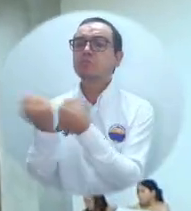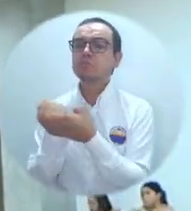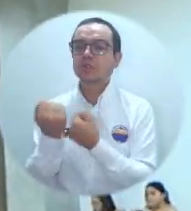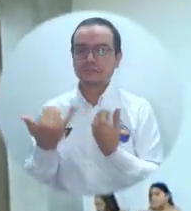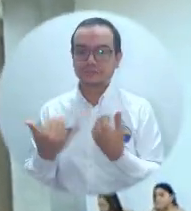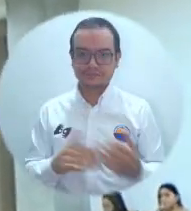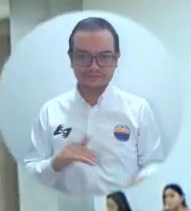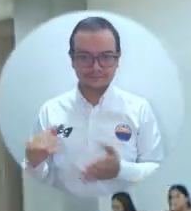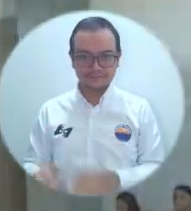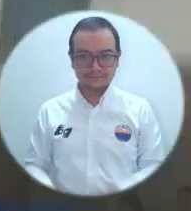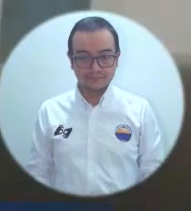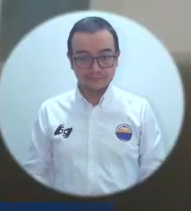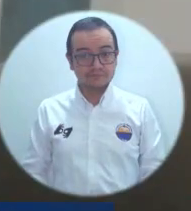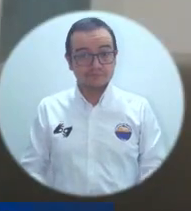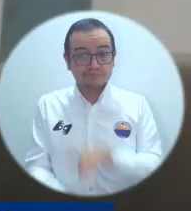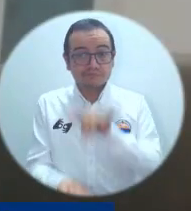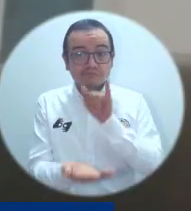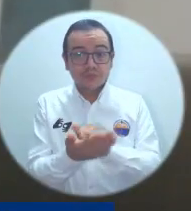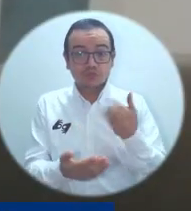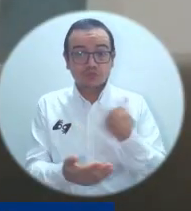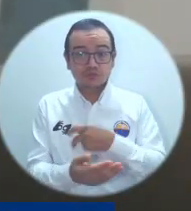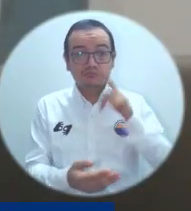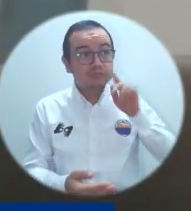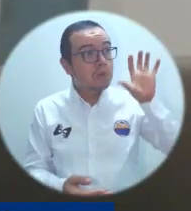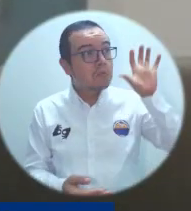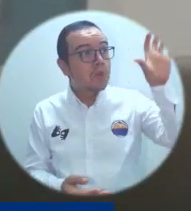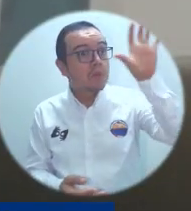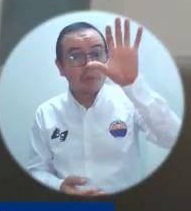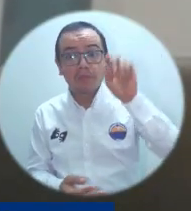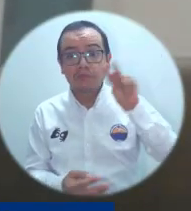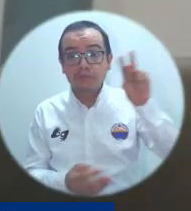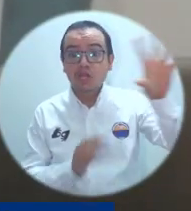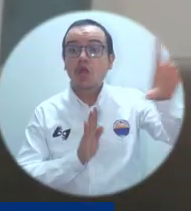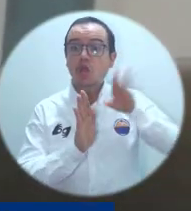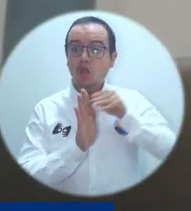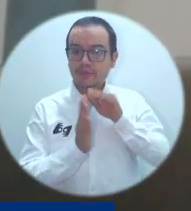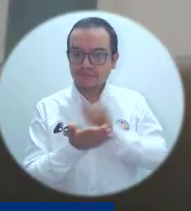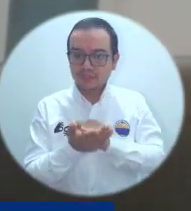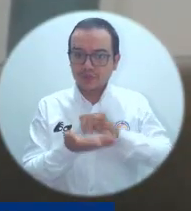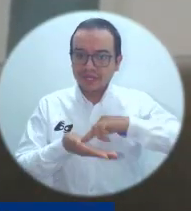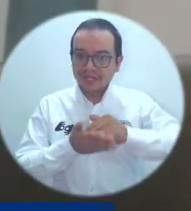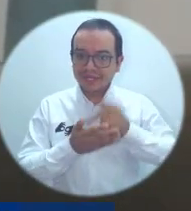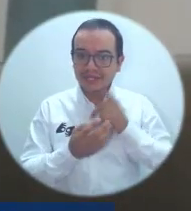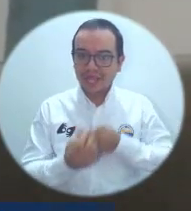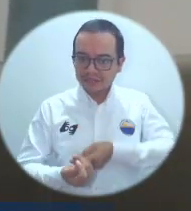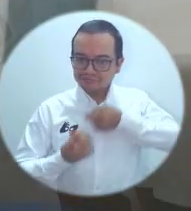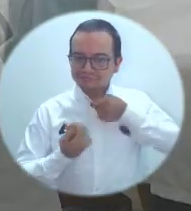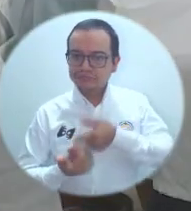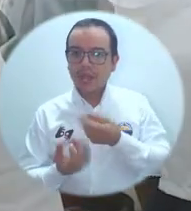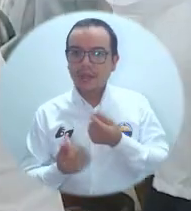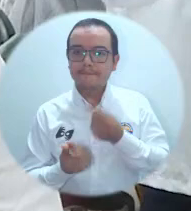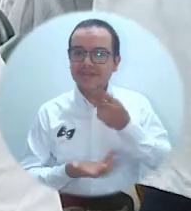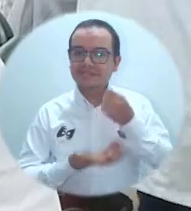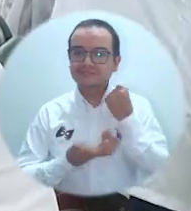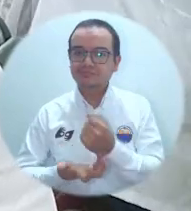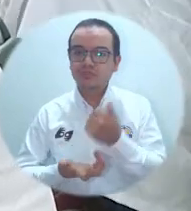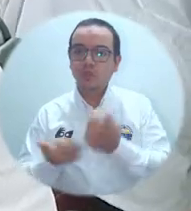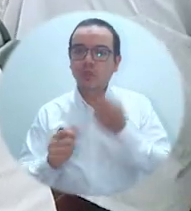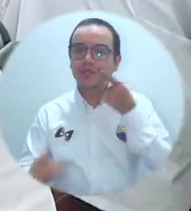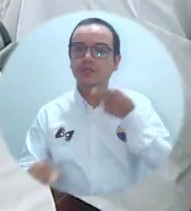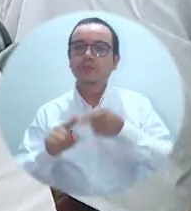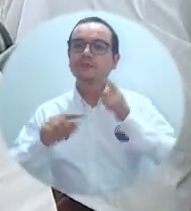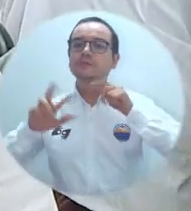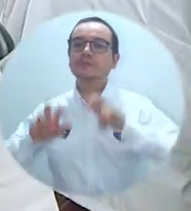De las investigaciones desarrolladas por otros países. Por tanto, nuestra universidad debe seguir invirtiendo en